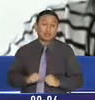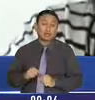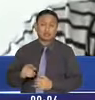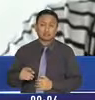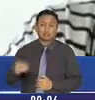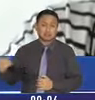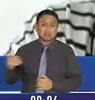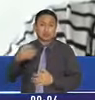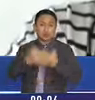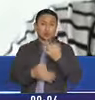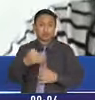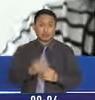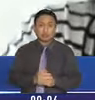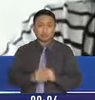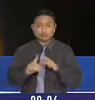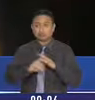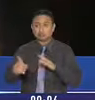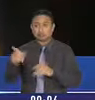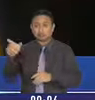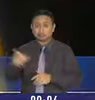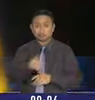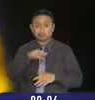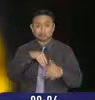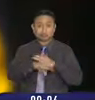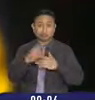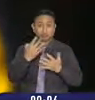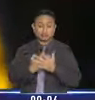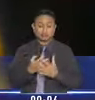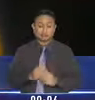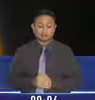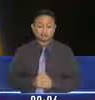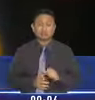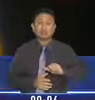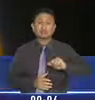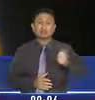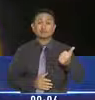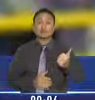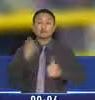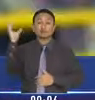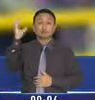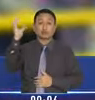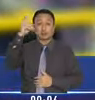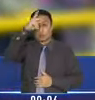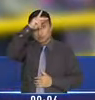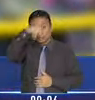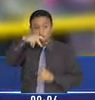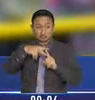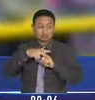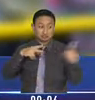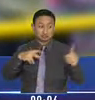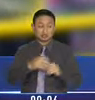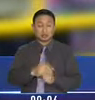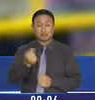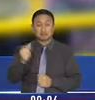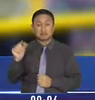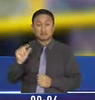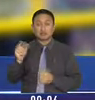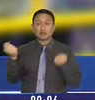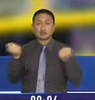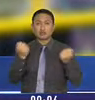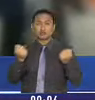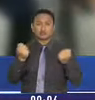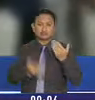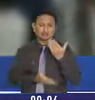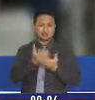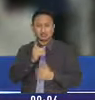juzgarlos porque no van a ausentarse. Otros deciden huir por la frontera de Colombia y Perú. Es algo barato, con controles que se pueden